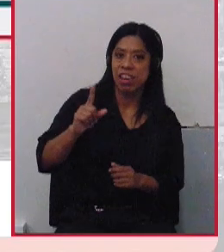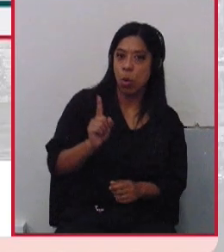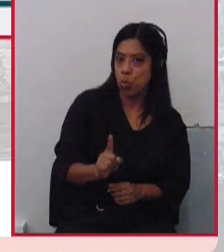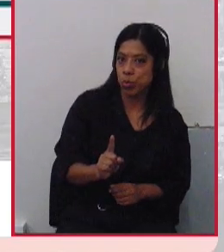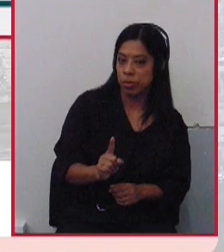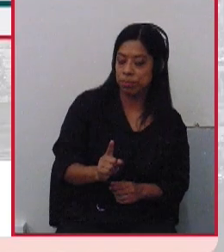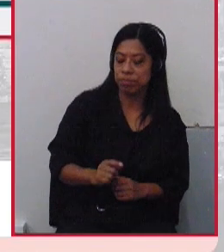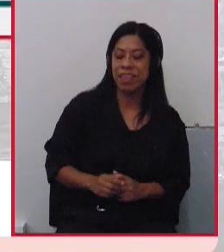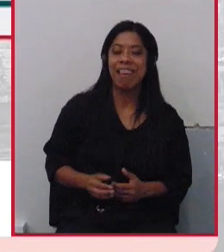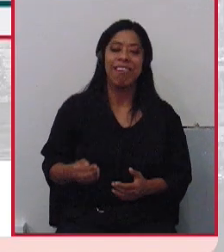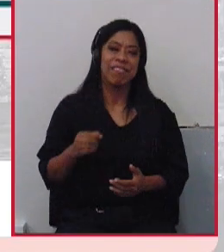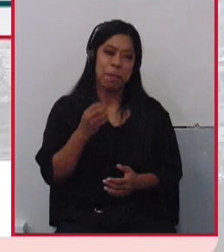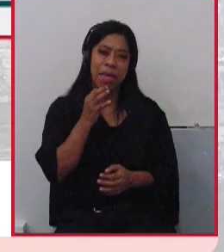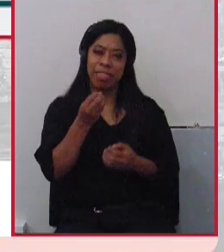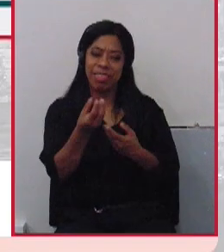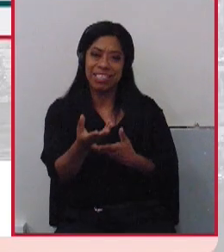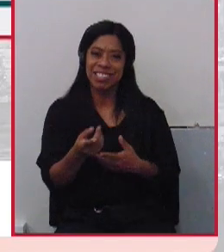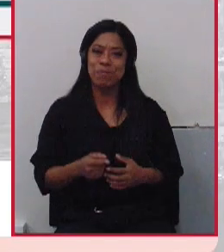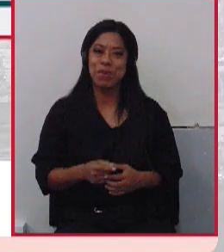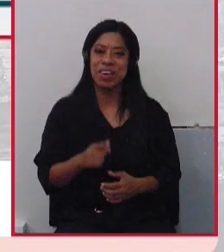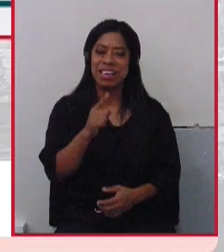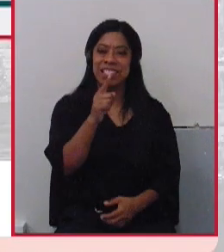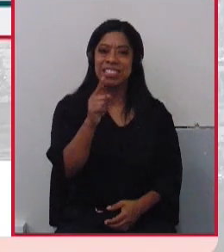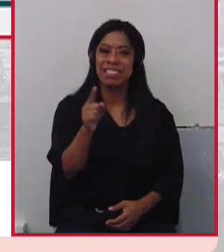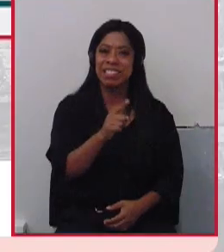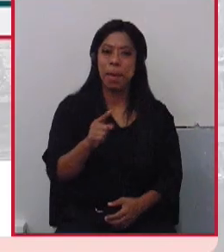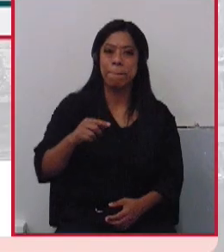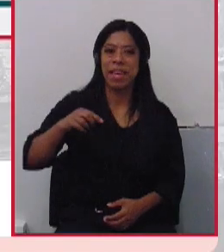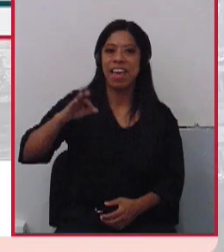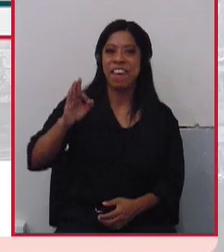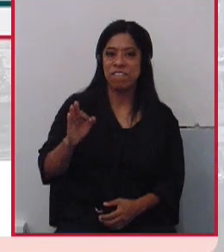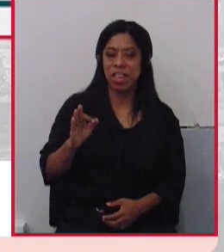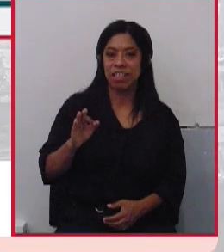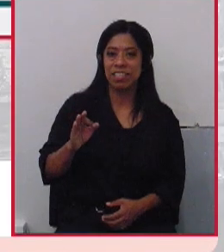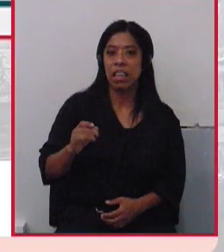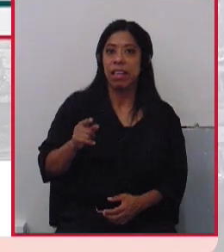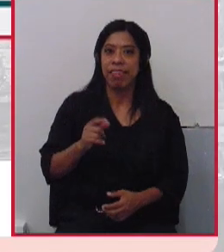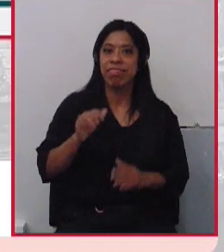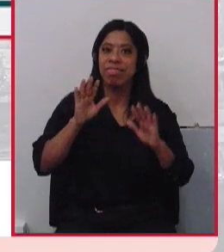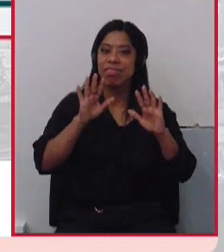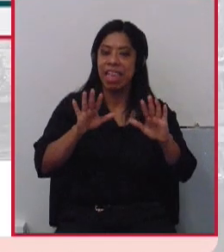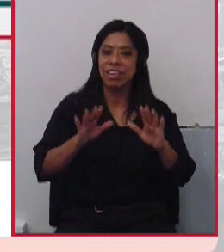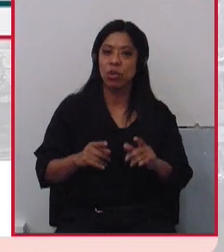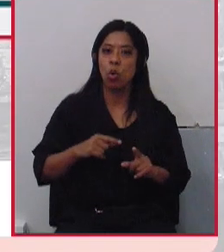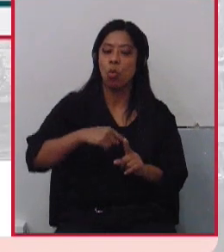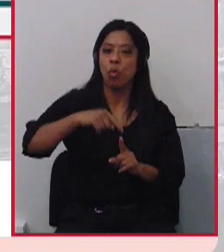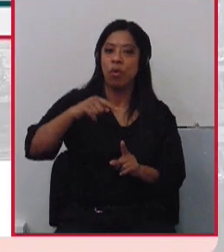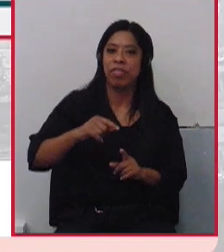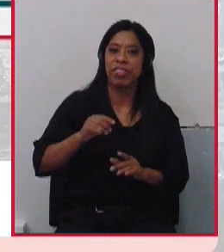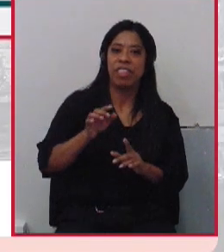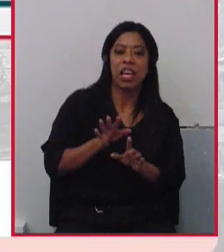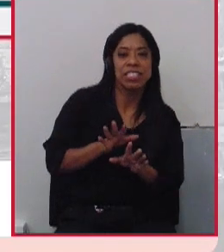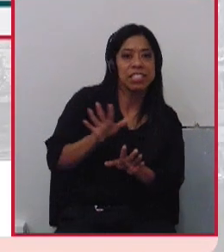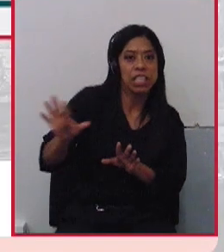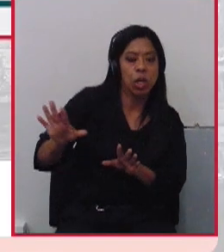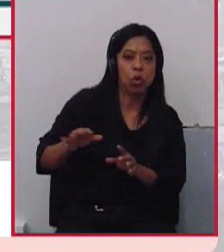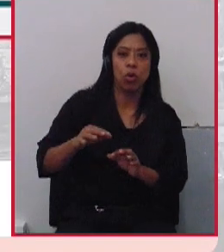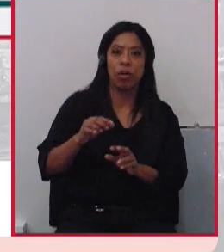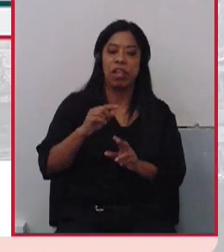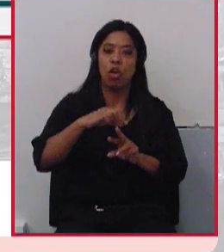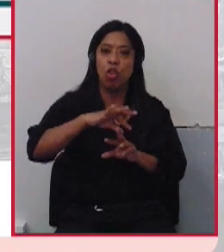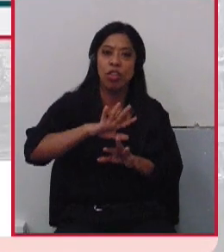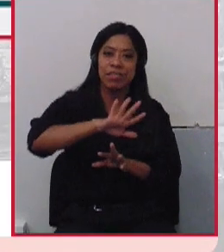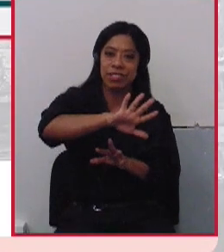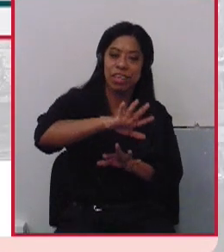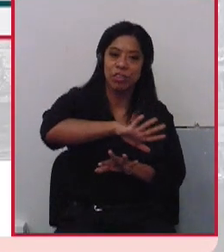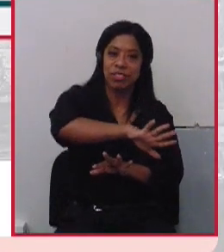paso, nuestra planta CPF tiene 2 líneas, 10 módulos, línea 1, 5 módulos, línea 2, 5